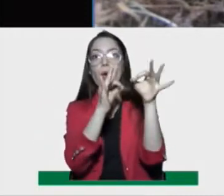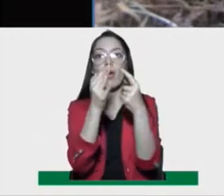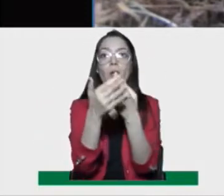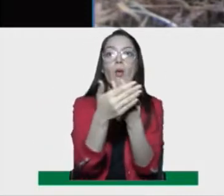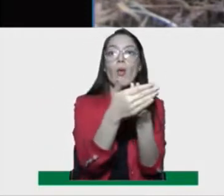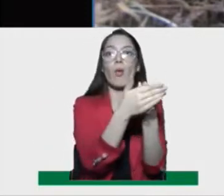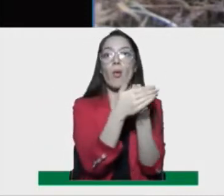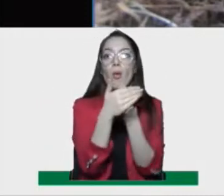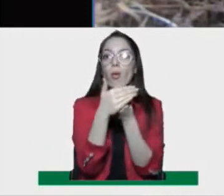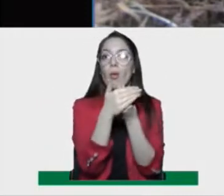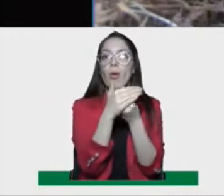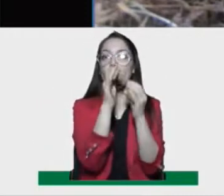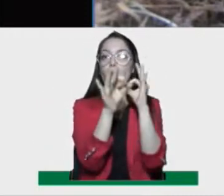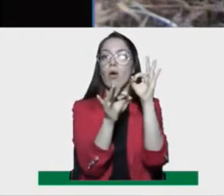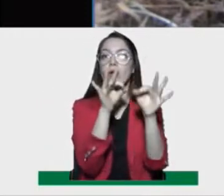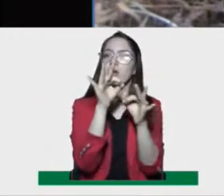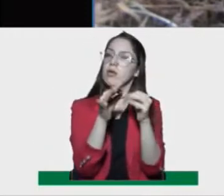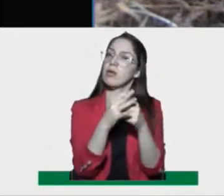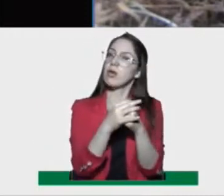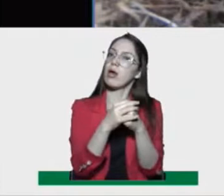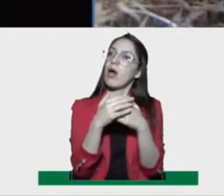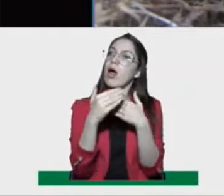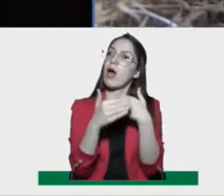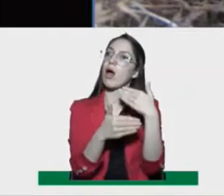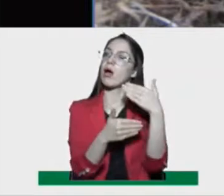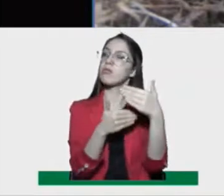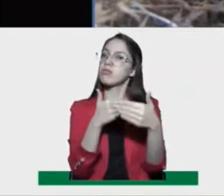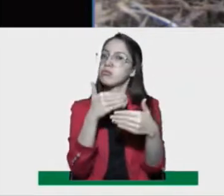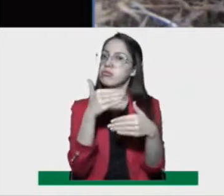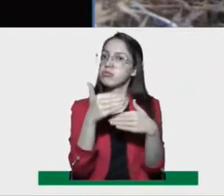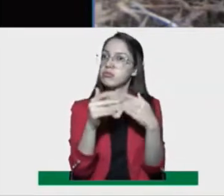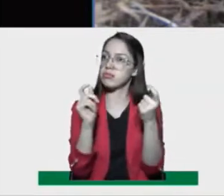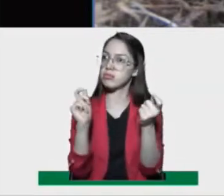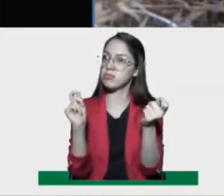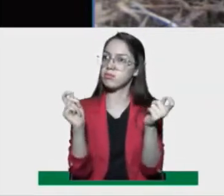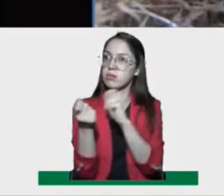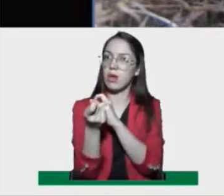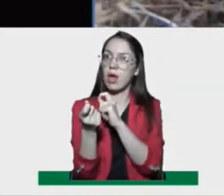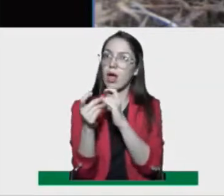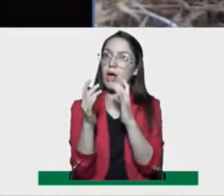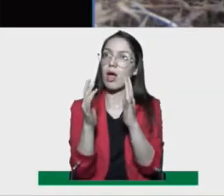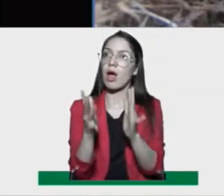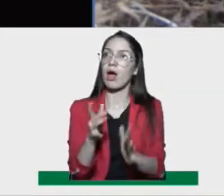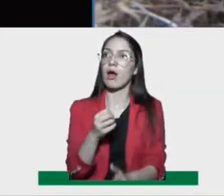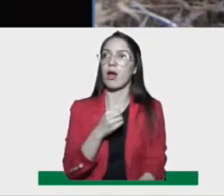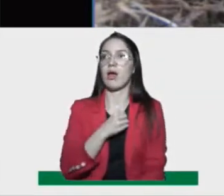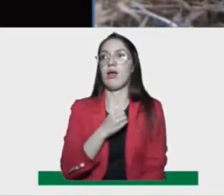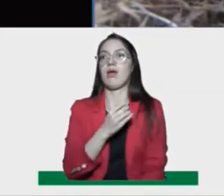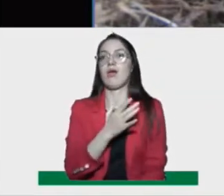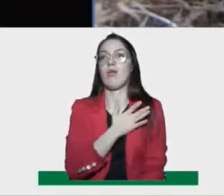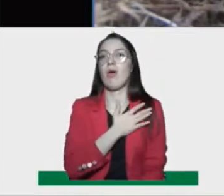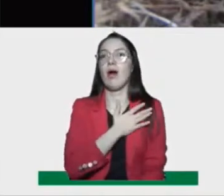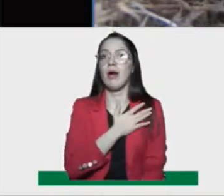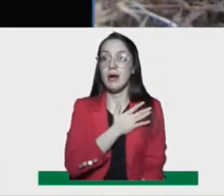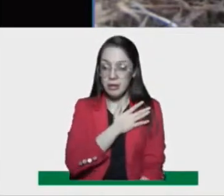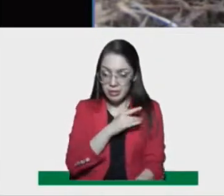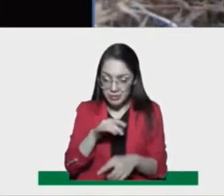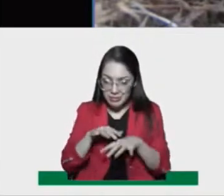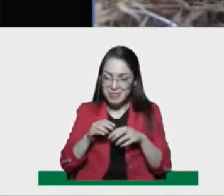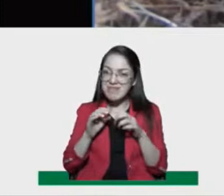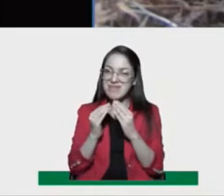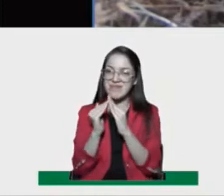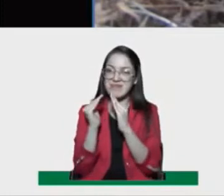protegerlas y así como comienza también una tremenda oportunidad para nosotros que vivíamos ahí en la caleta